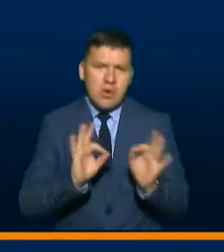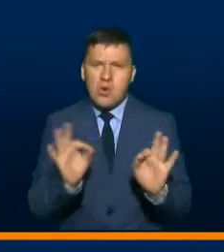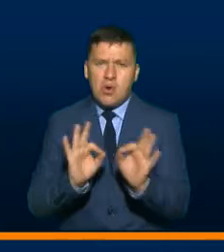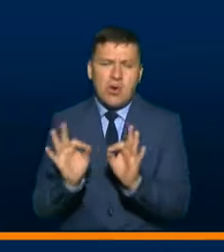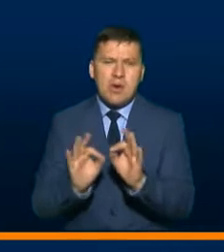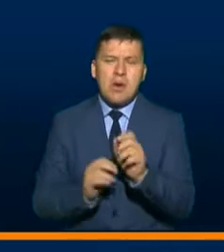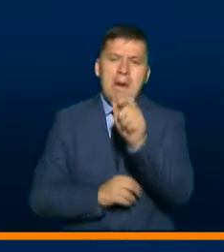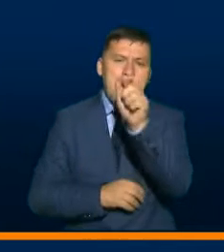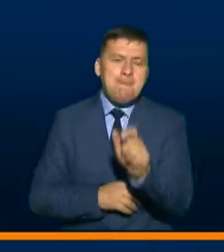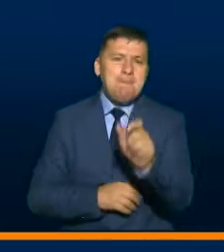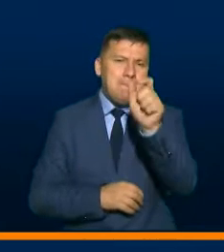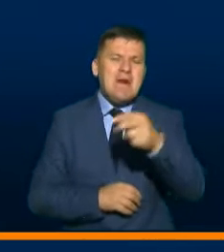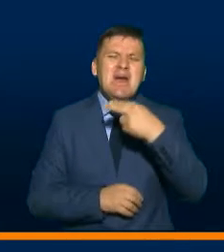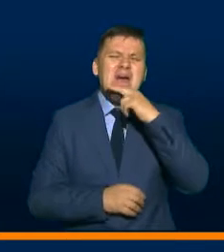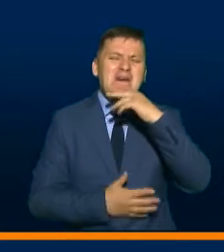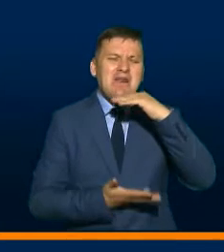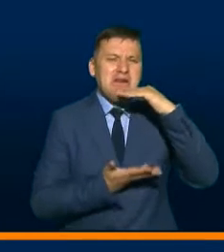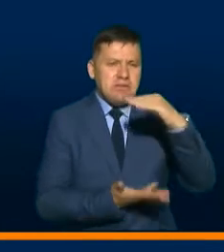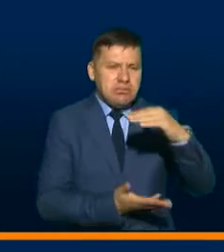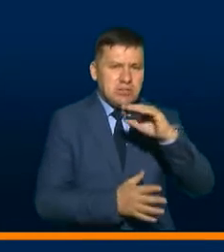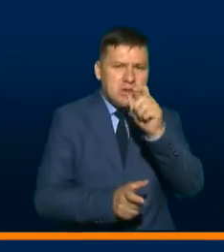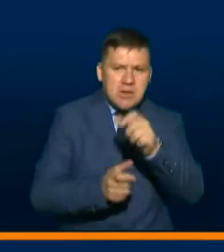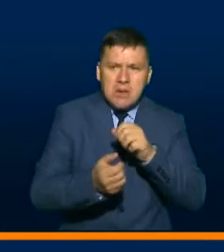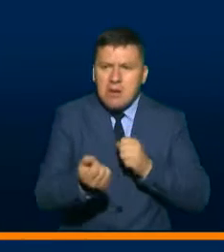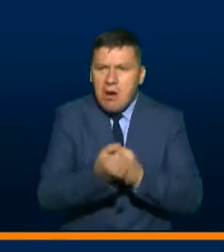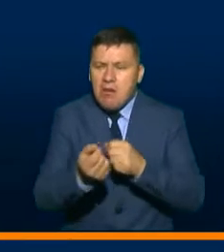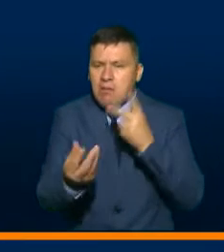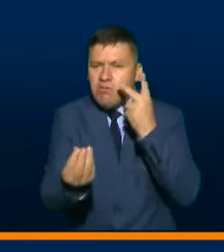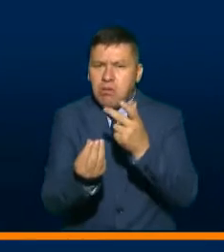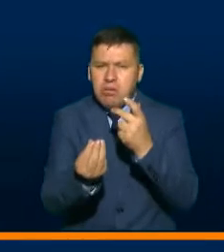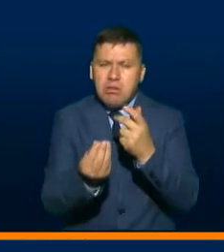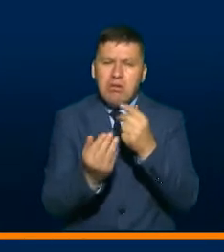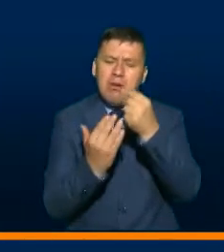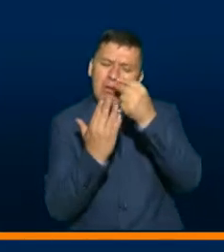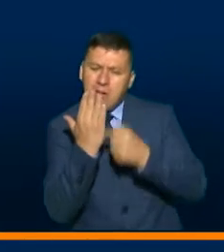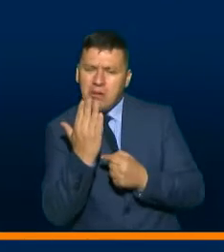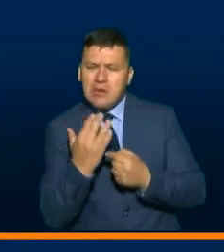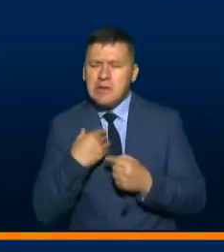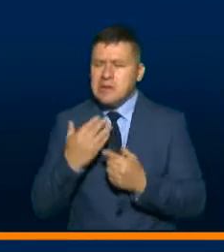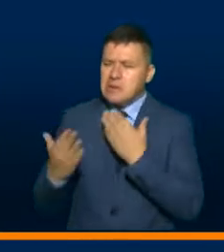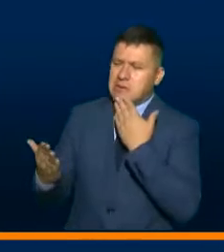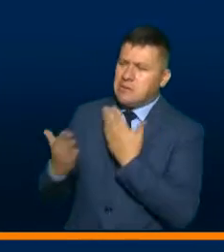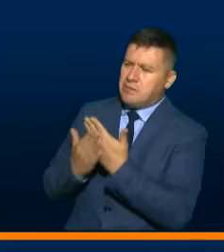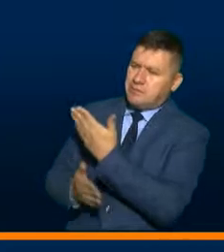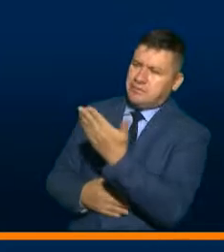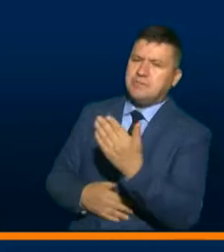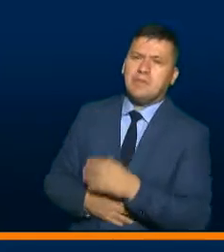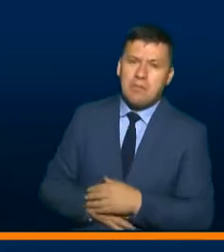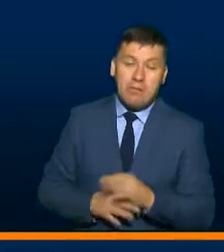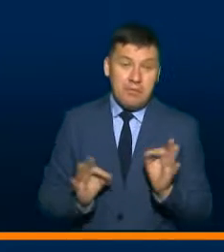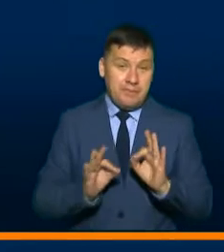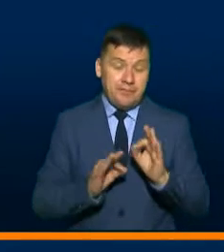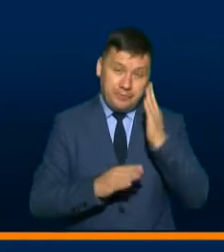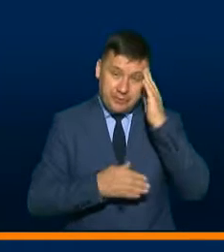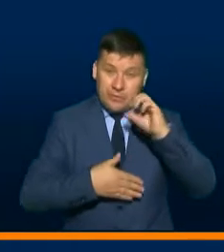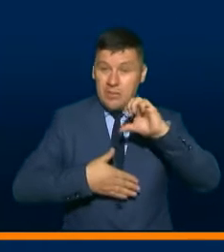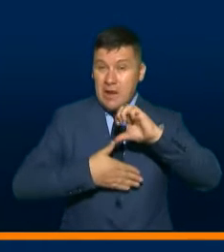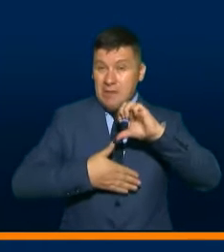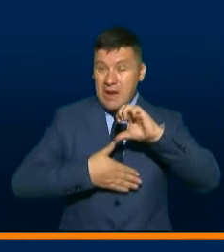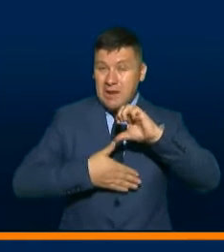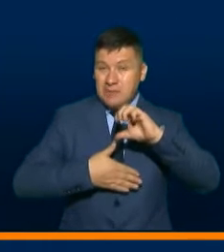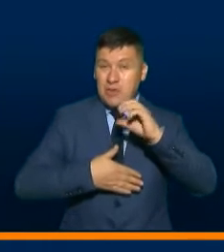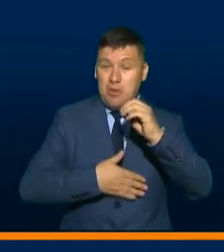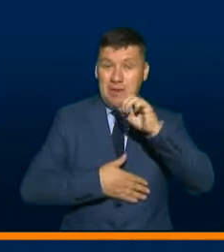recurso humano refrigeración y sobre todo el manejo también de las bases de datos yo quiero agradecerles a ustedes porque la organización panamericana de la salud